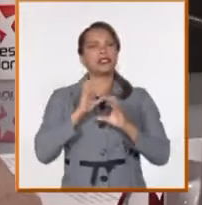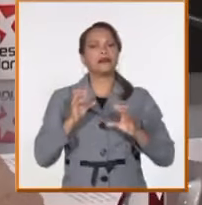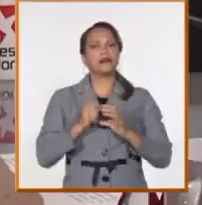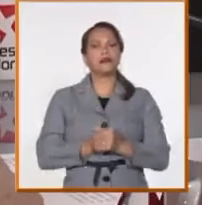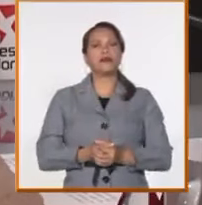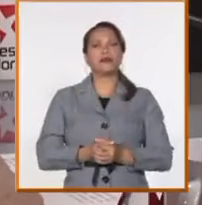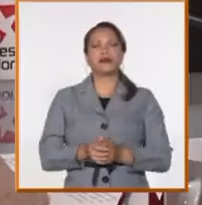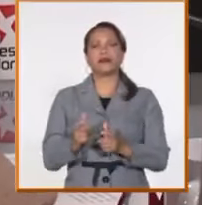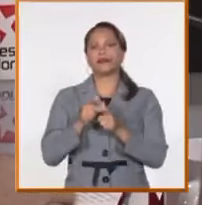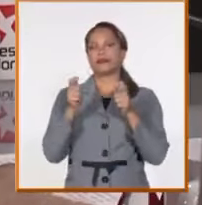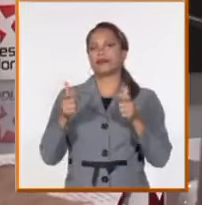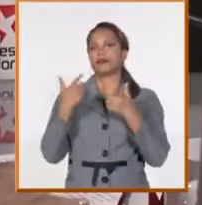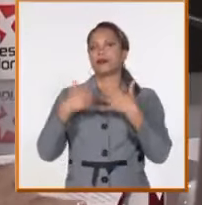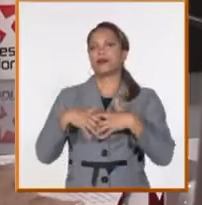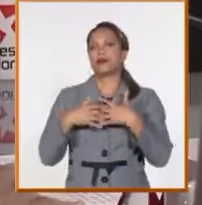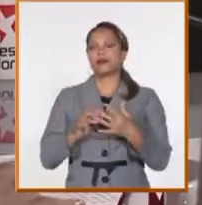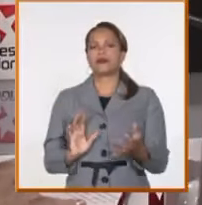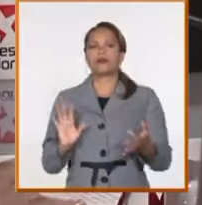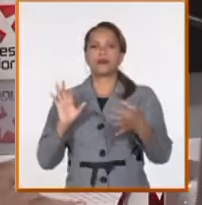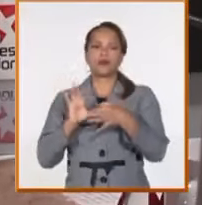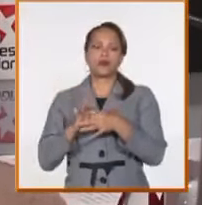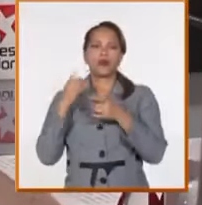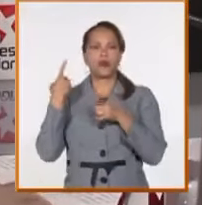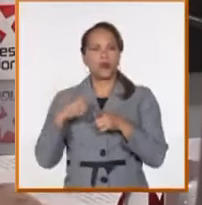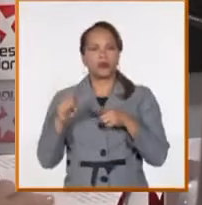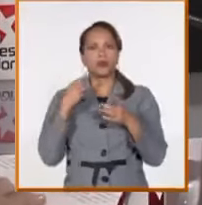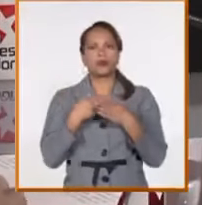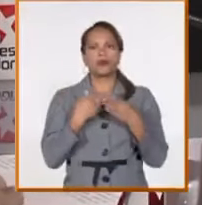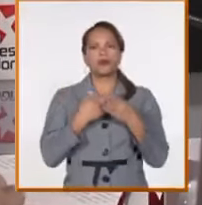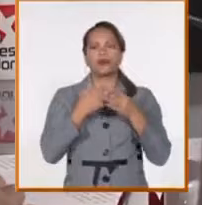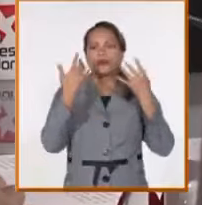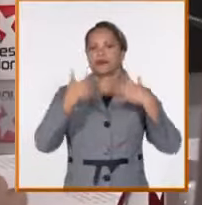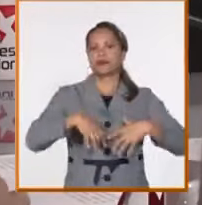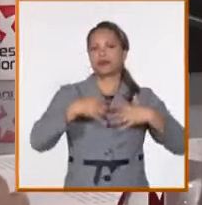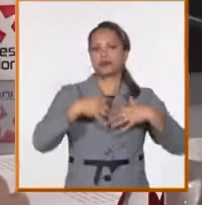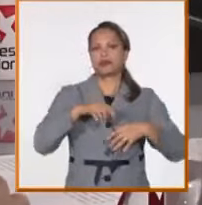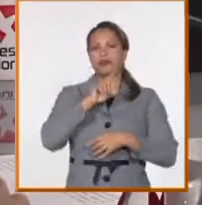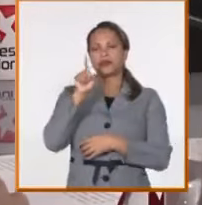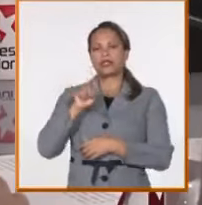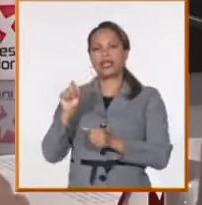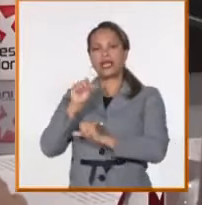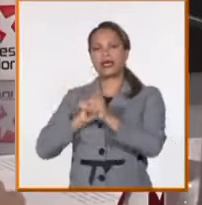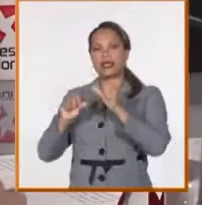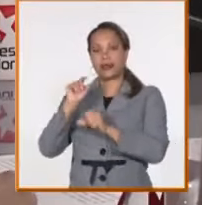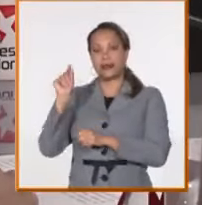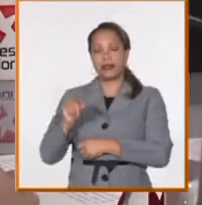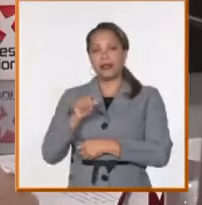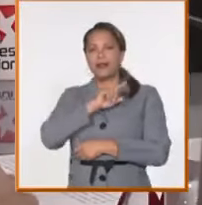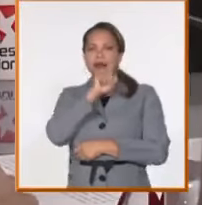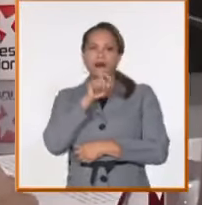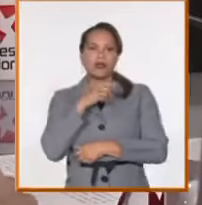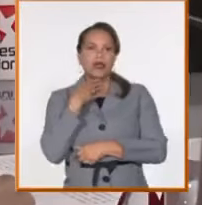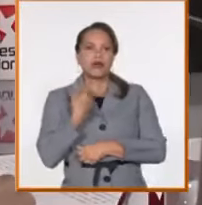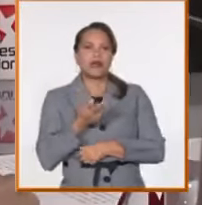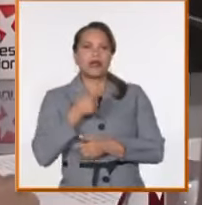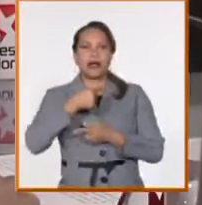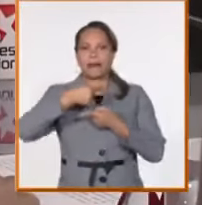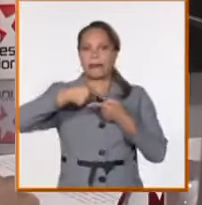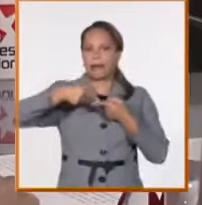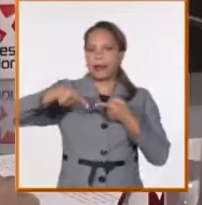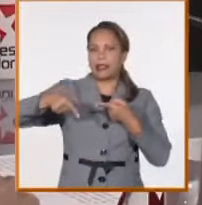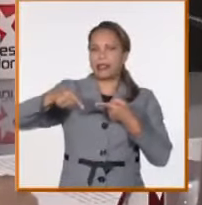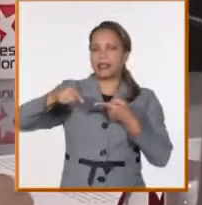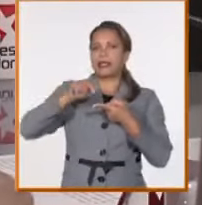iones hay vinculación con otros sectores de la industria le preguntábamos a lo de la química el otro día eh Y hablábamos de la pasta de diente y otras